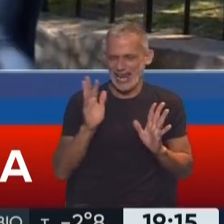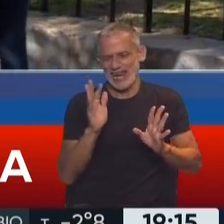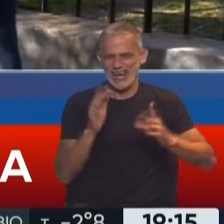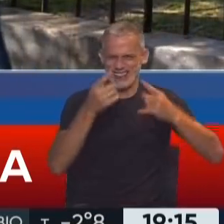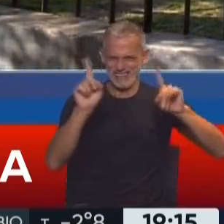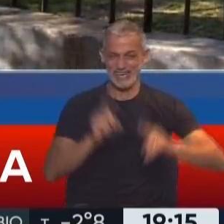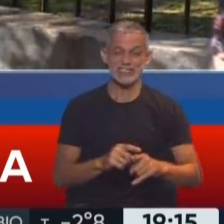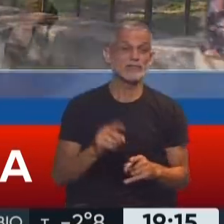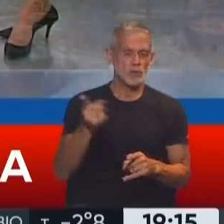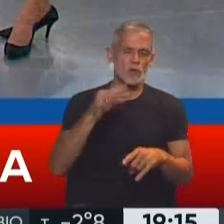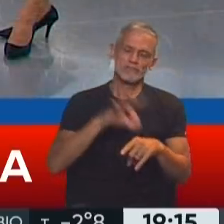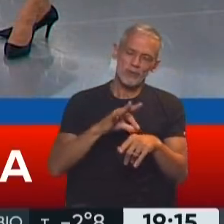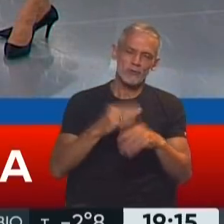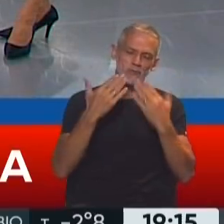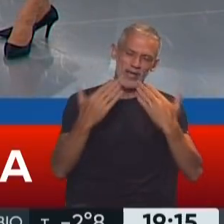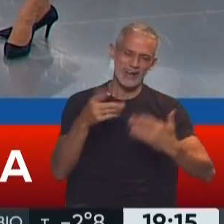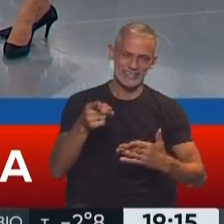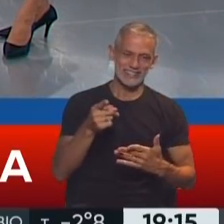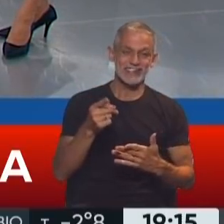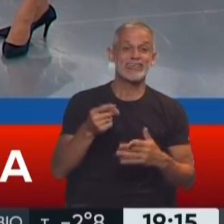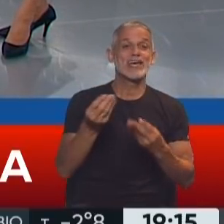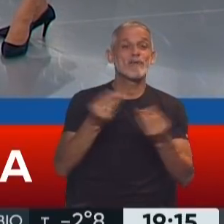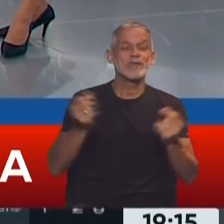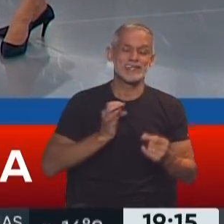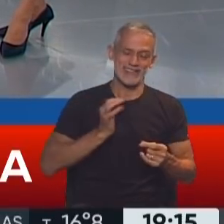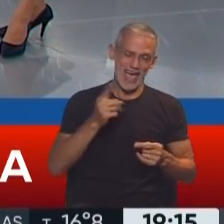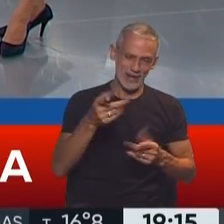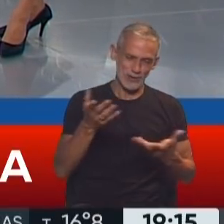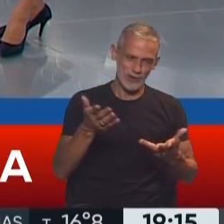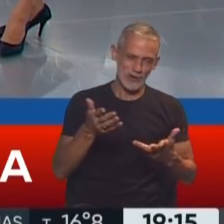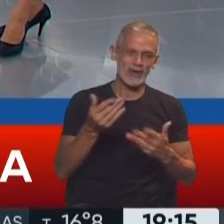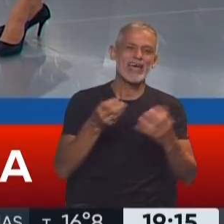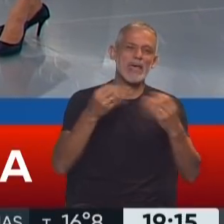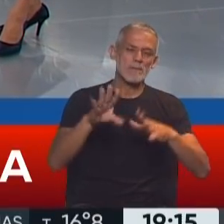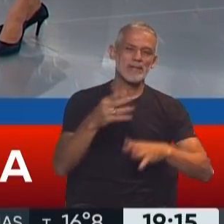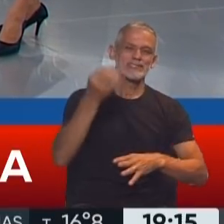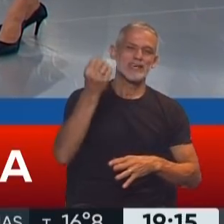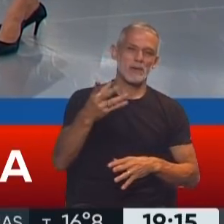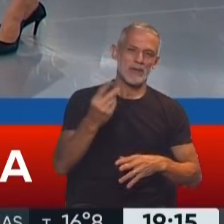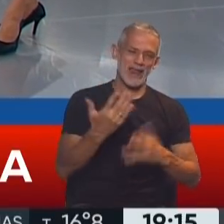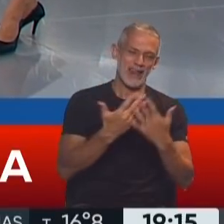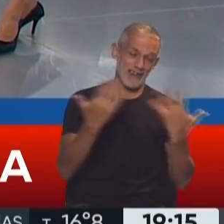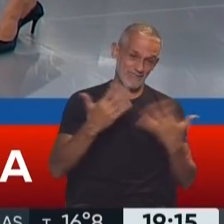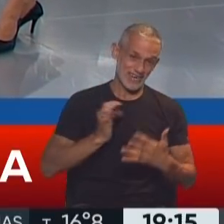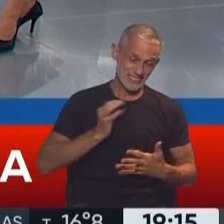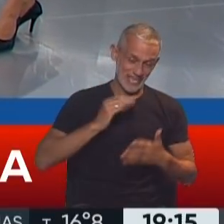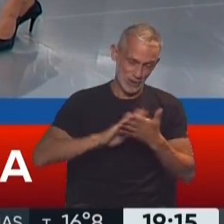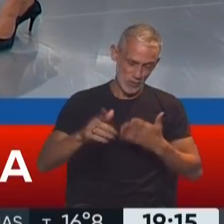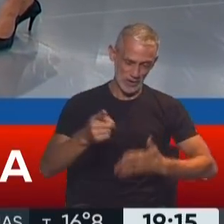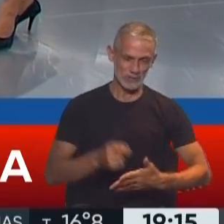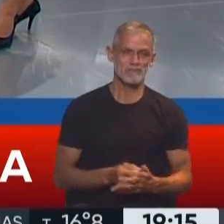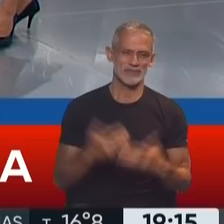Sí. Doctor, gracias y cierre bien el año si no volvemos a hablar. Un saludo. Muchas gracias igualmente y saludo a la audiencia y que tengan un buen